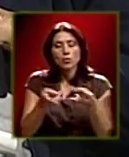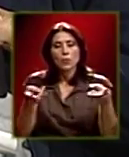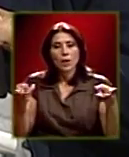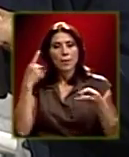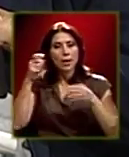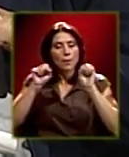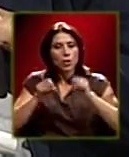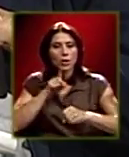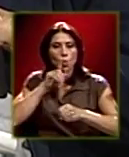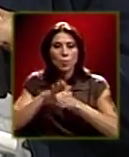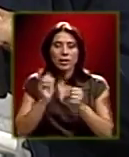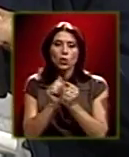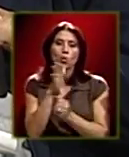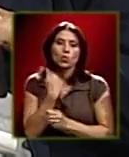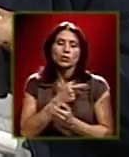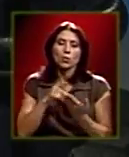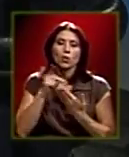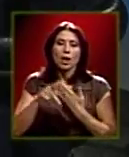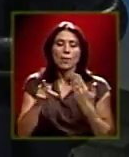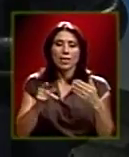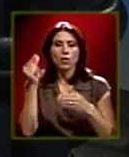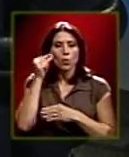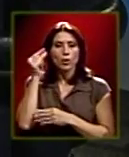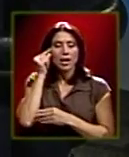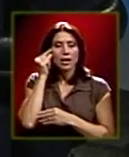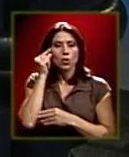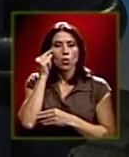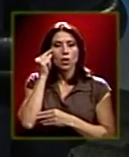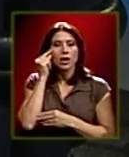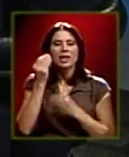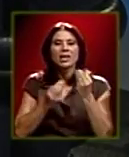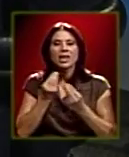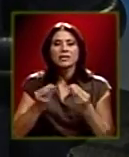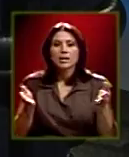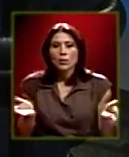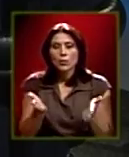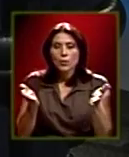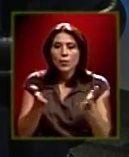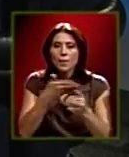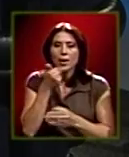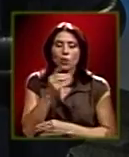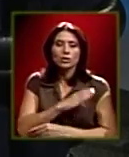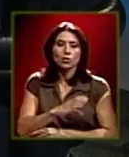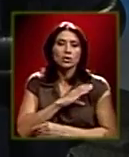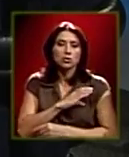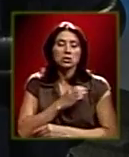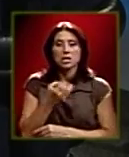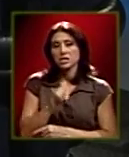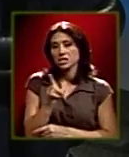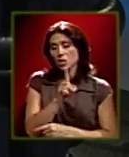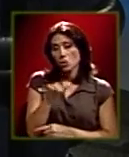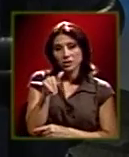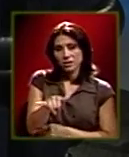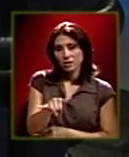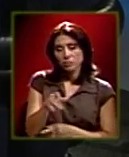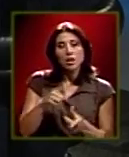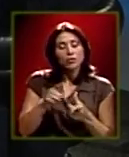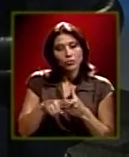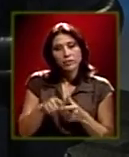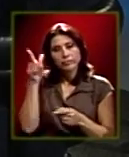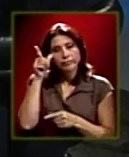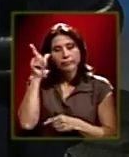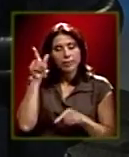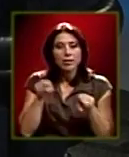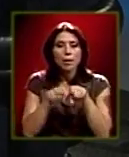poder cumplir con nuestro programa de gobierno, que es generar mejores condiciones. De no ser así, pues evidentemente también tendremos